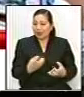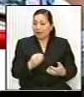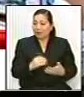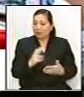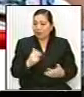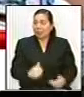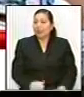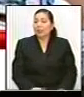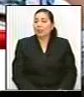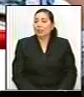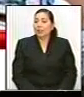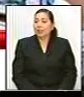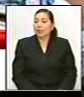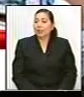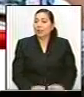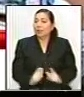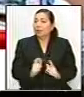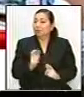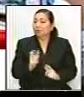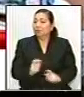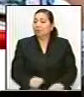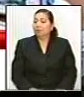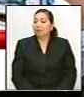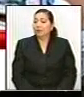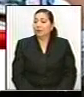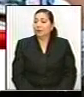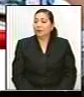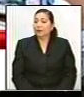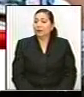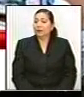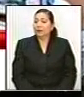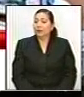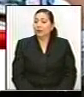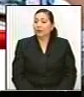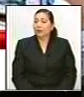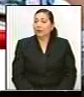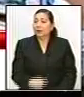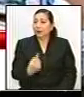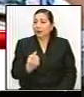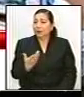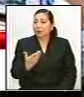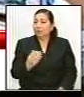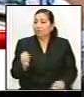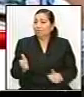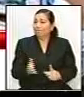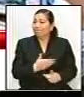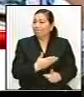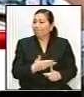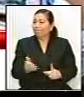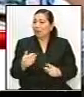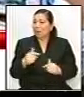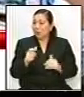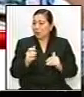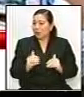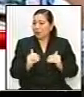escuche la congresista. ¿Para qué es? Esos son los que lo maltratan a uno, a adulto